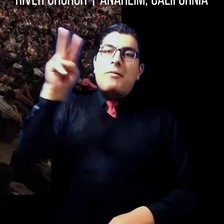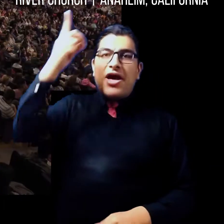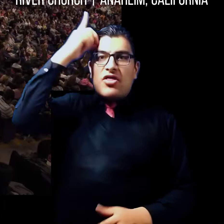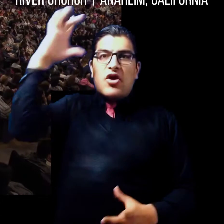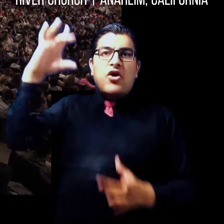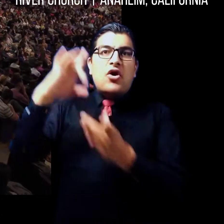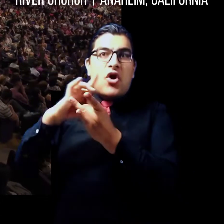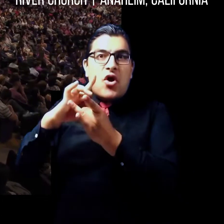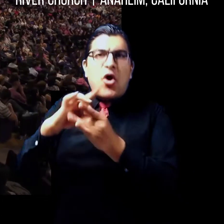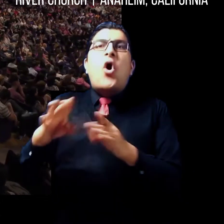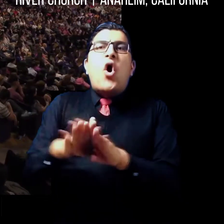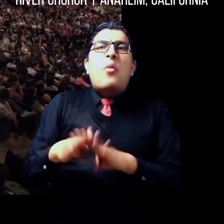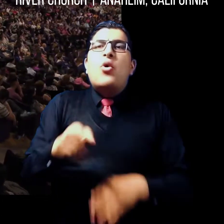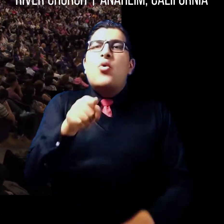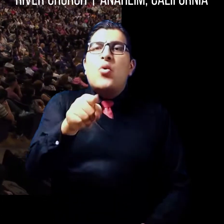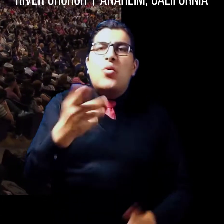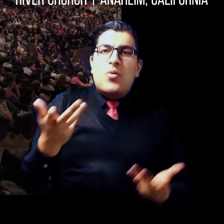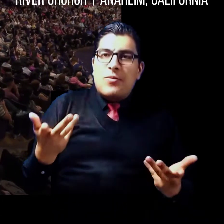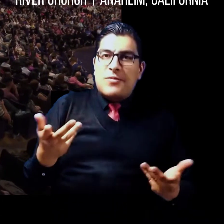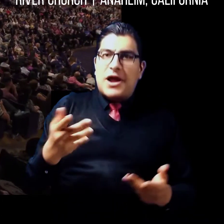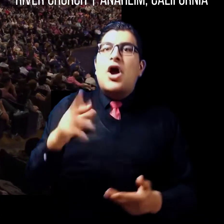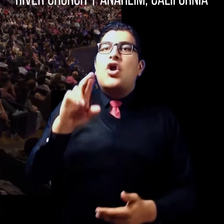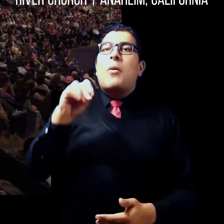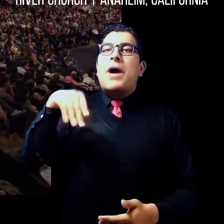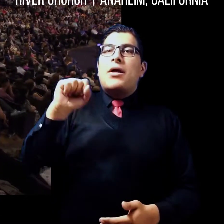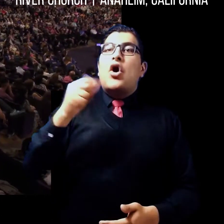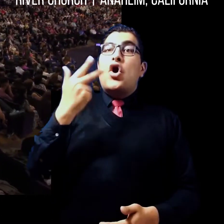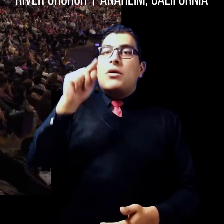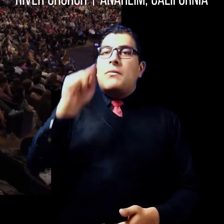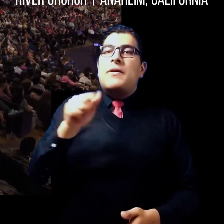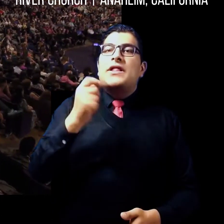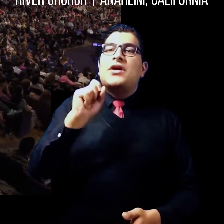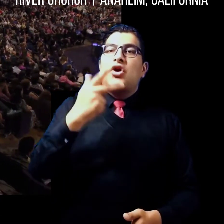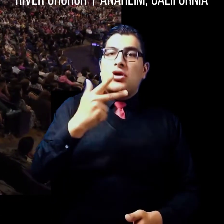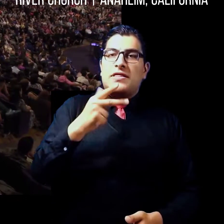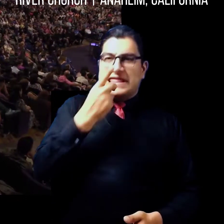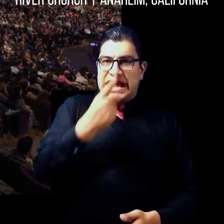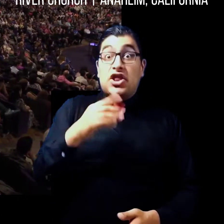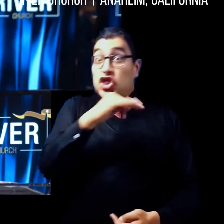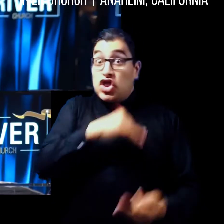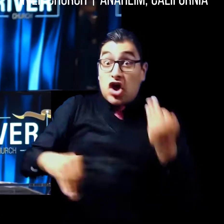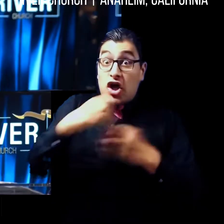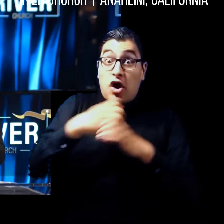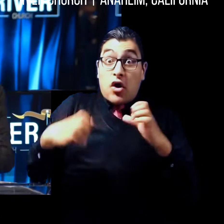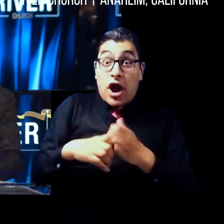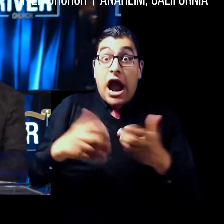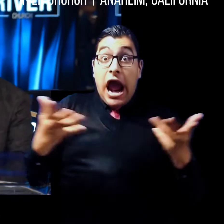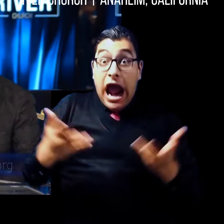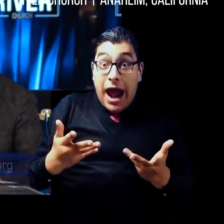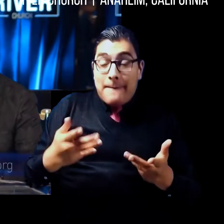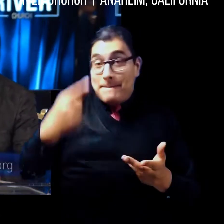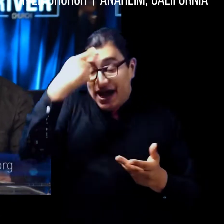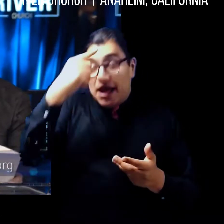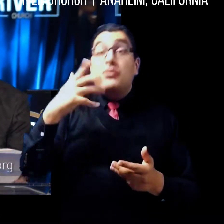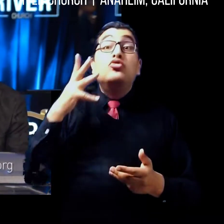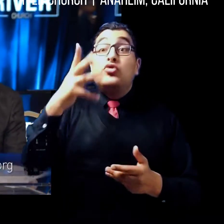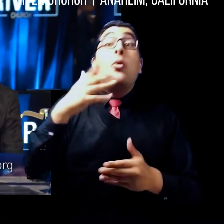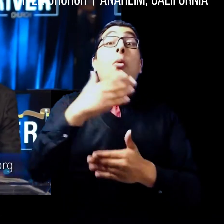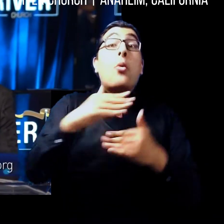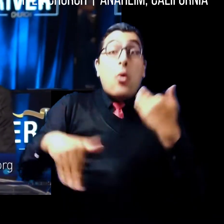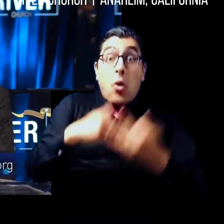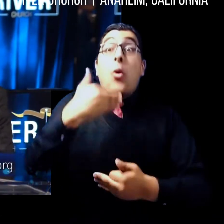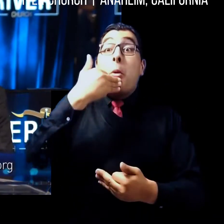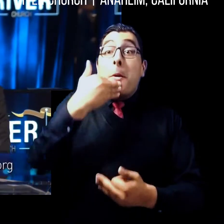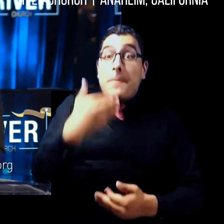Dios. Romanos 8:28 dice, y todas las cosas a los que le aman les ayudan para bien, no algunas cosas, todas